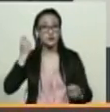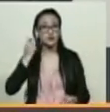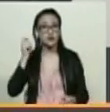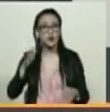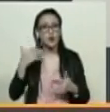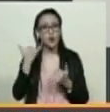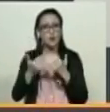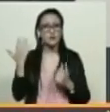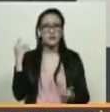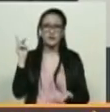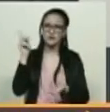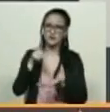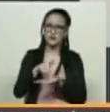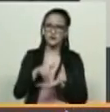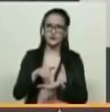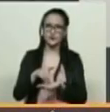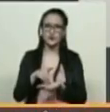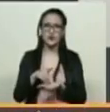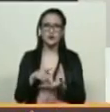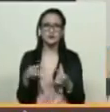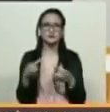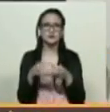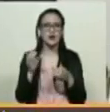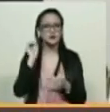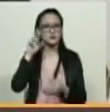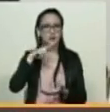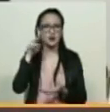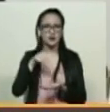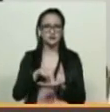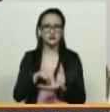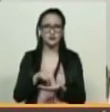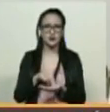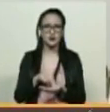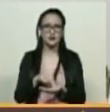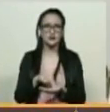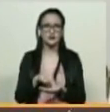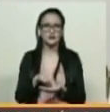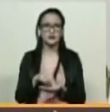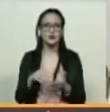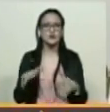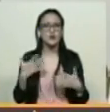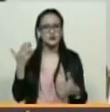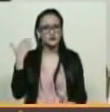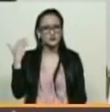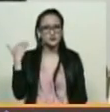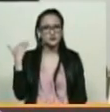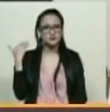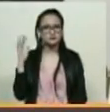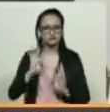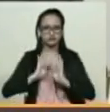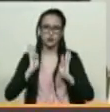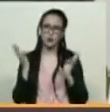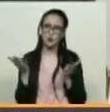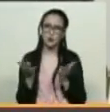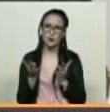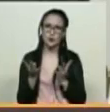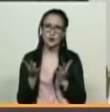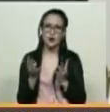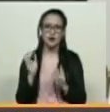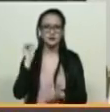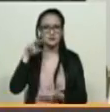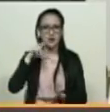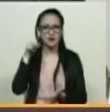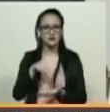fue la última vez que acudieron a la sesión de la Asamblea Nacional, cuándo fue la última vez que hubo quórum en la sesión de la